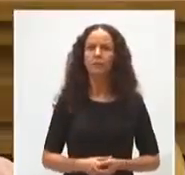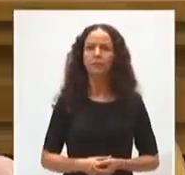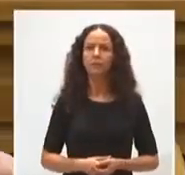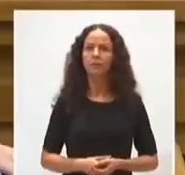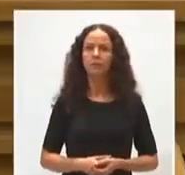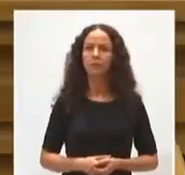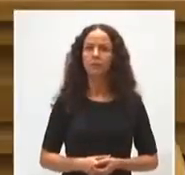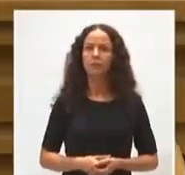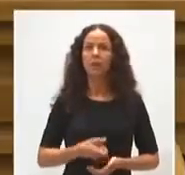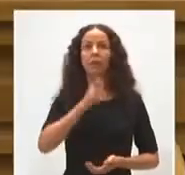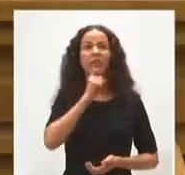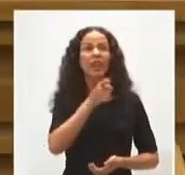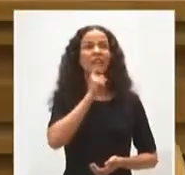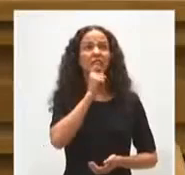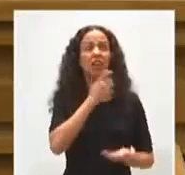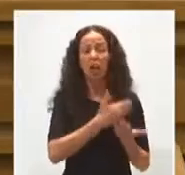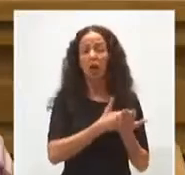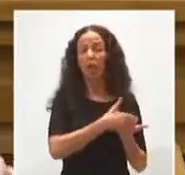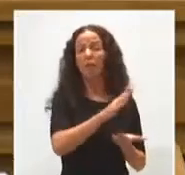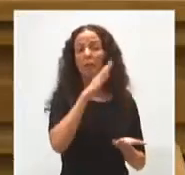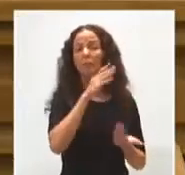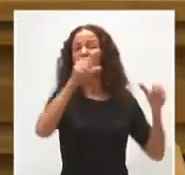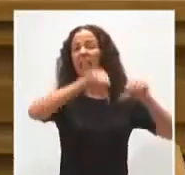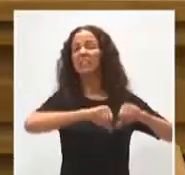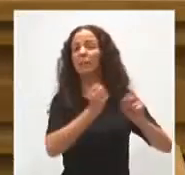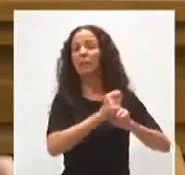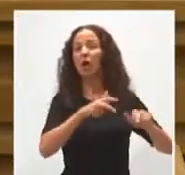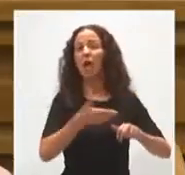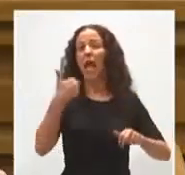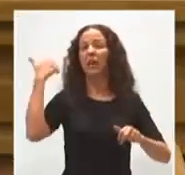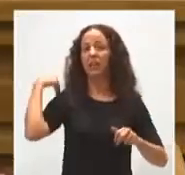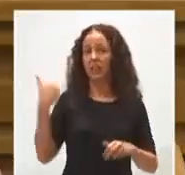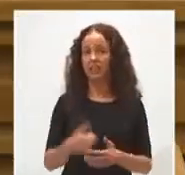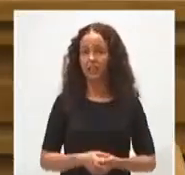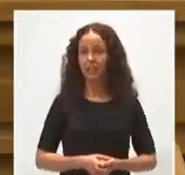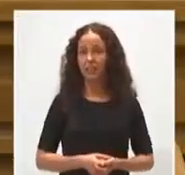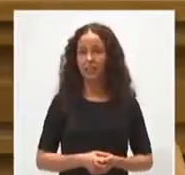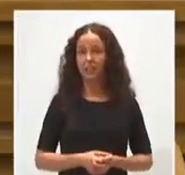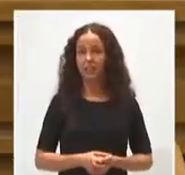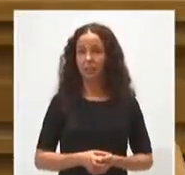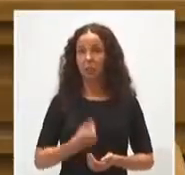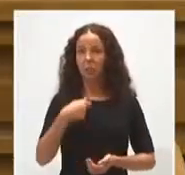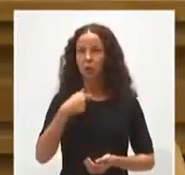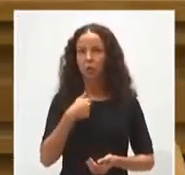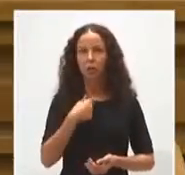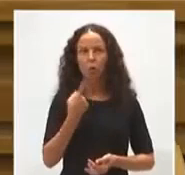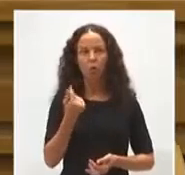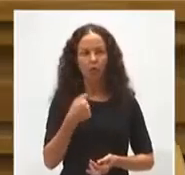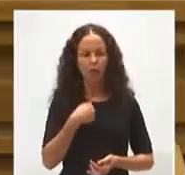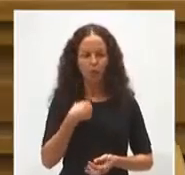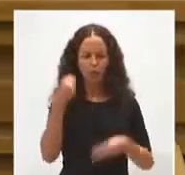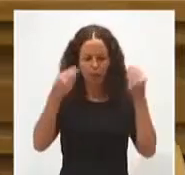difícil difícil lo hemos tenido los demás con las crisis que había incluso ya que un día creérmelo y lo dije a